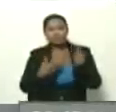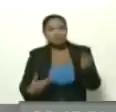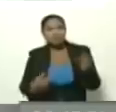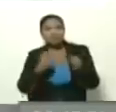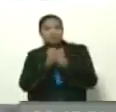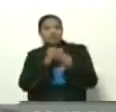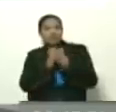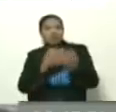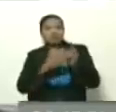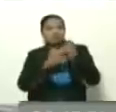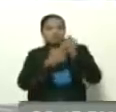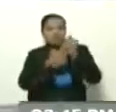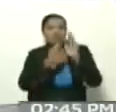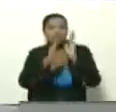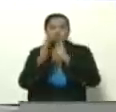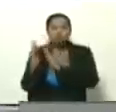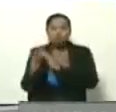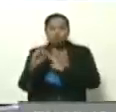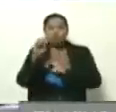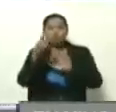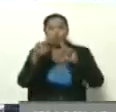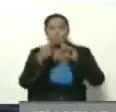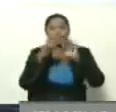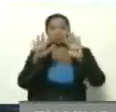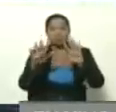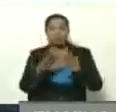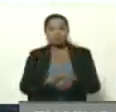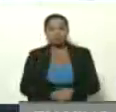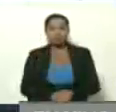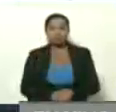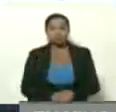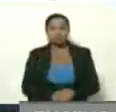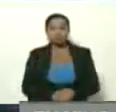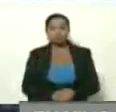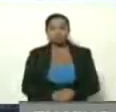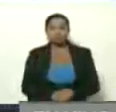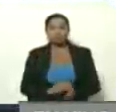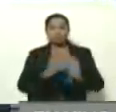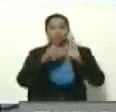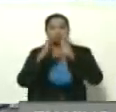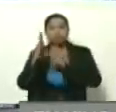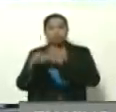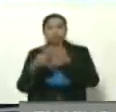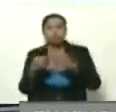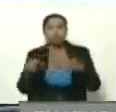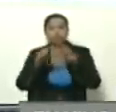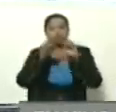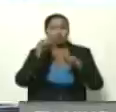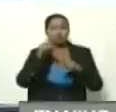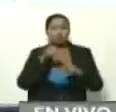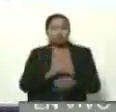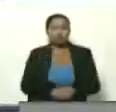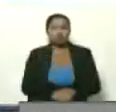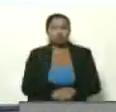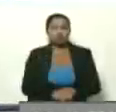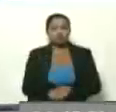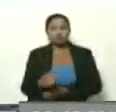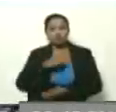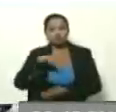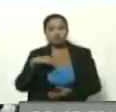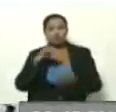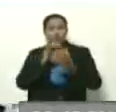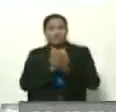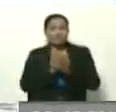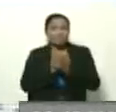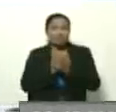seguimiento debe ser la estructura del 1x10. Una estructura que permita que nuestros compañeros